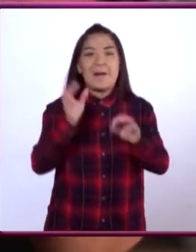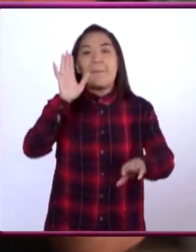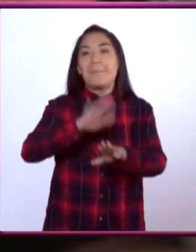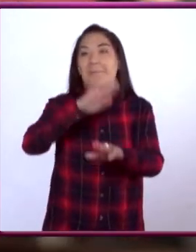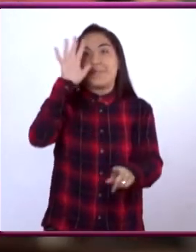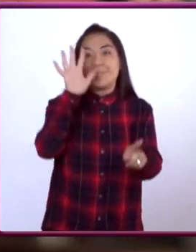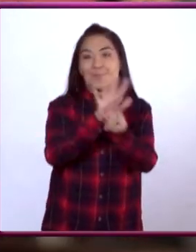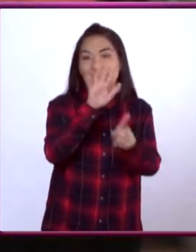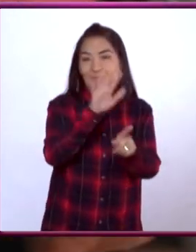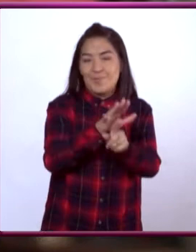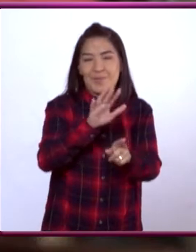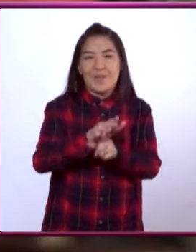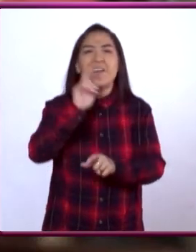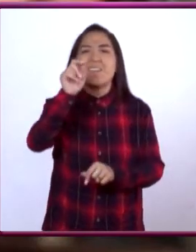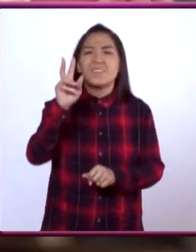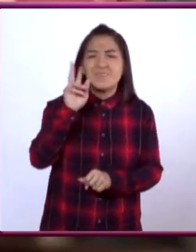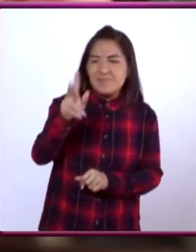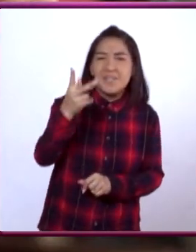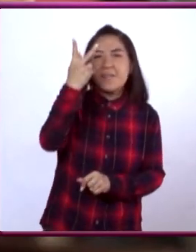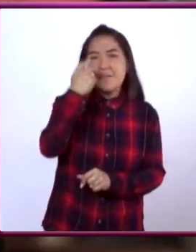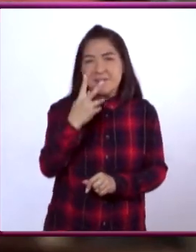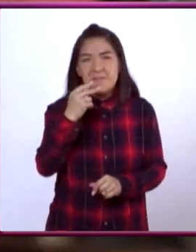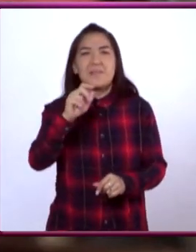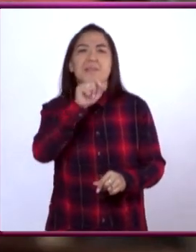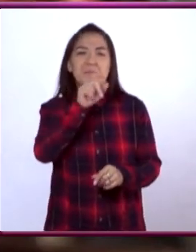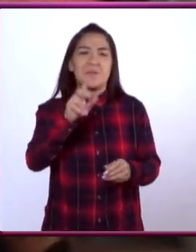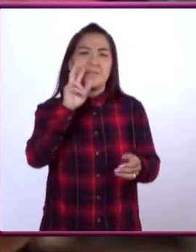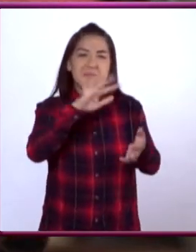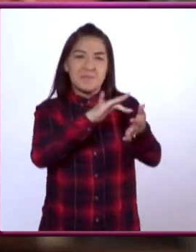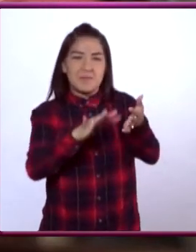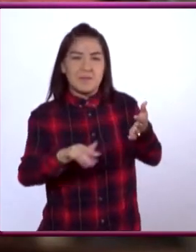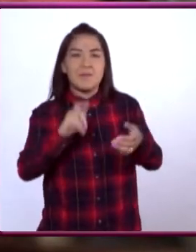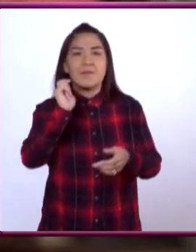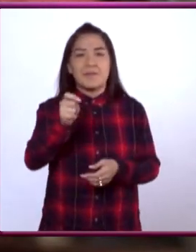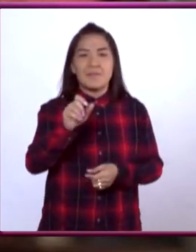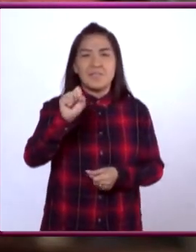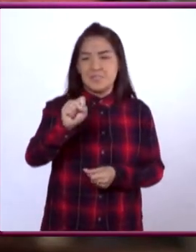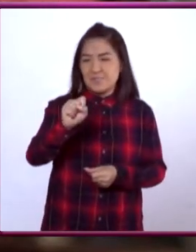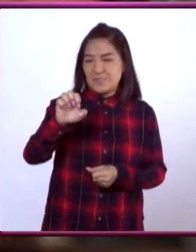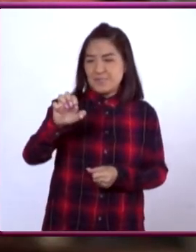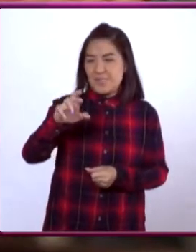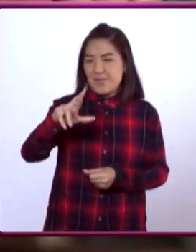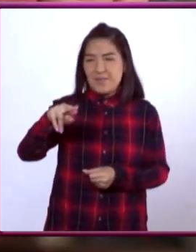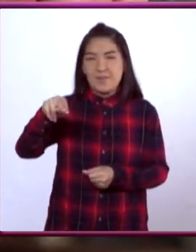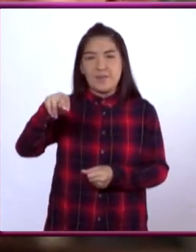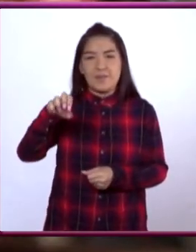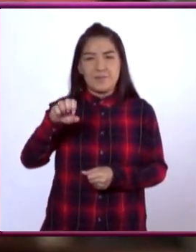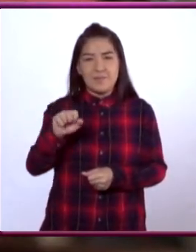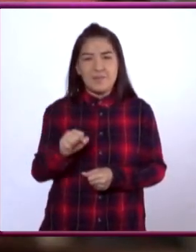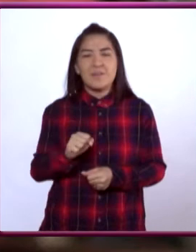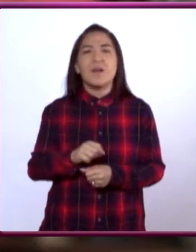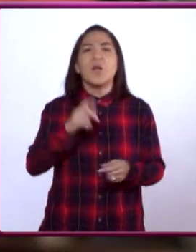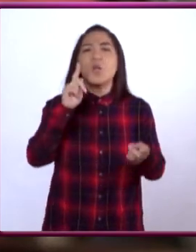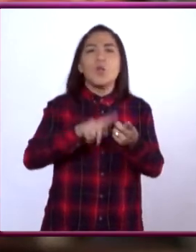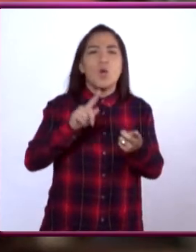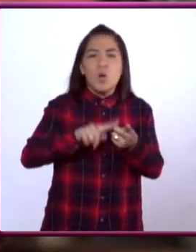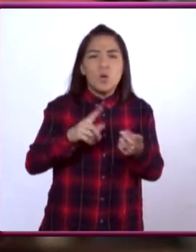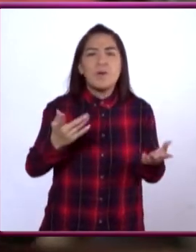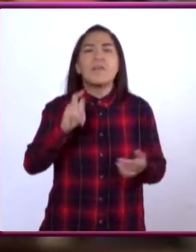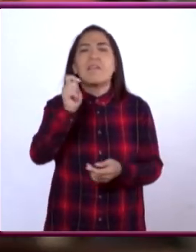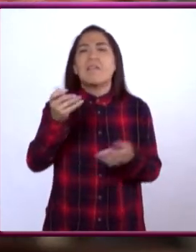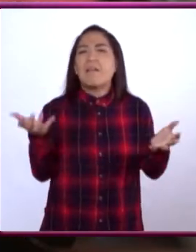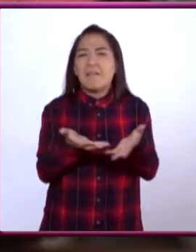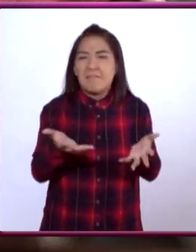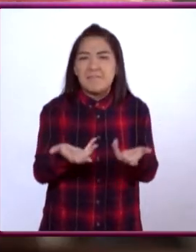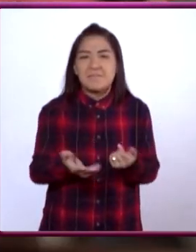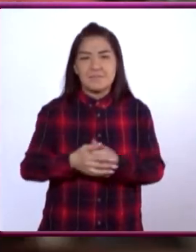partículas muy famosos, ¿no? Que todos hemos oído en la televisión y hemos leído acerca de ellos, está el CERN. ¿Qué es el CERN?